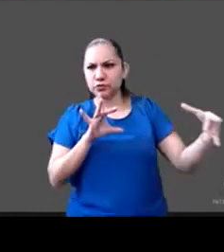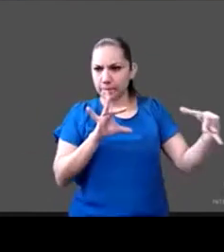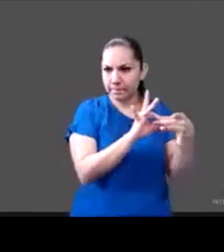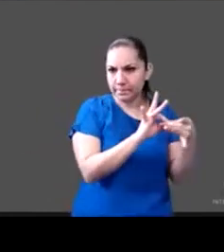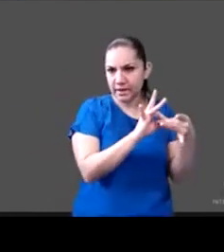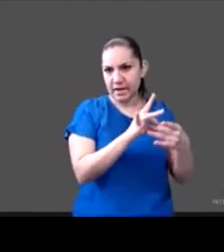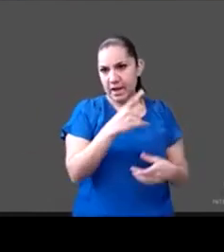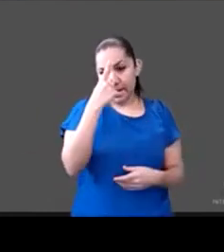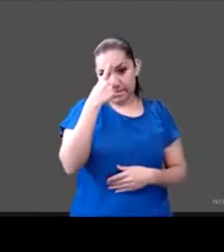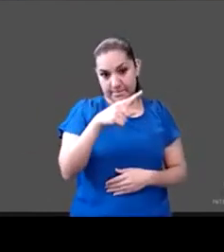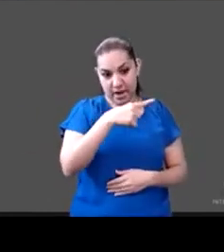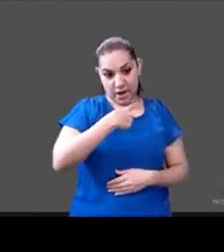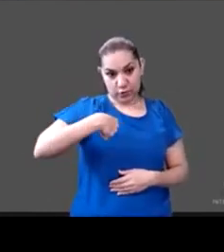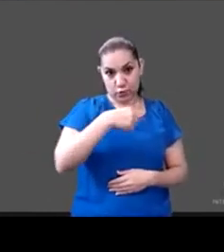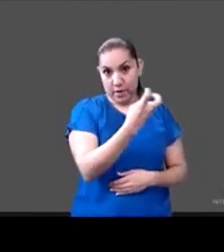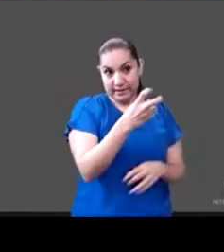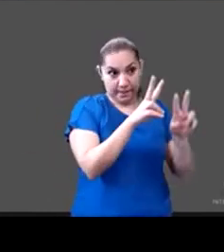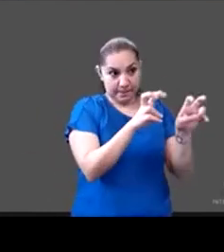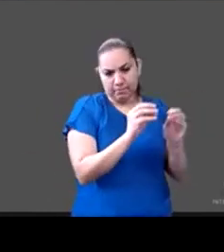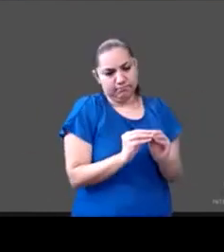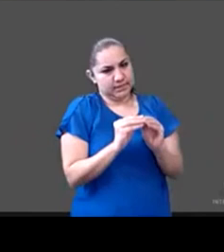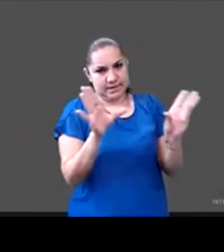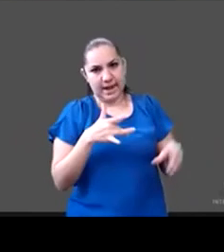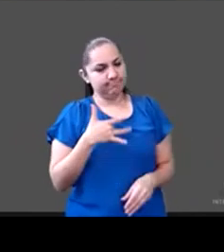eje para nosotros muy importante. Gracias.